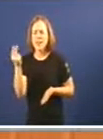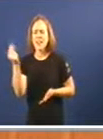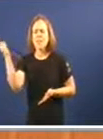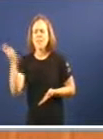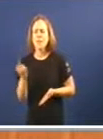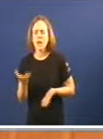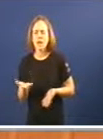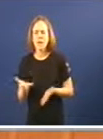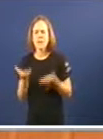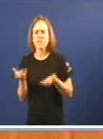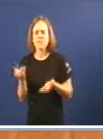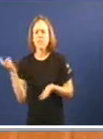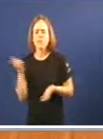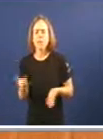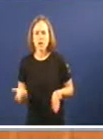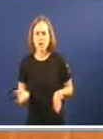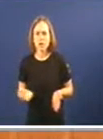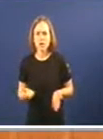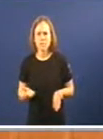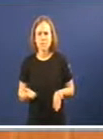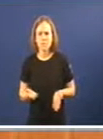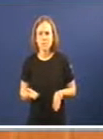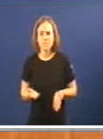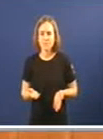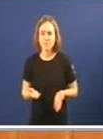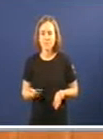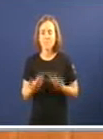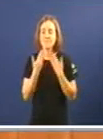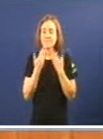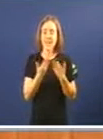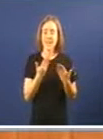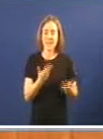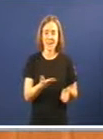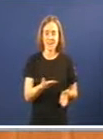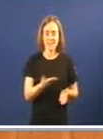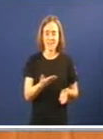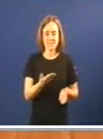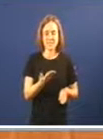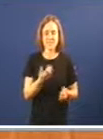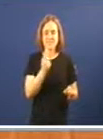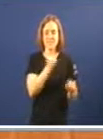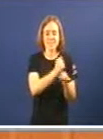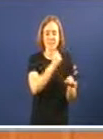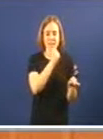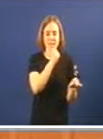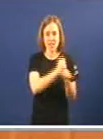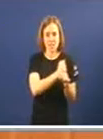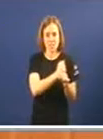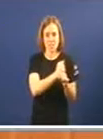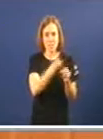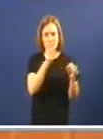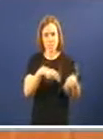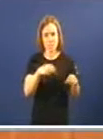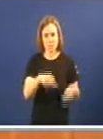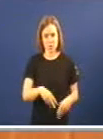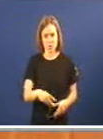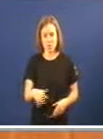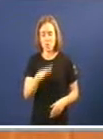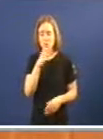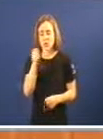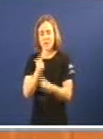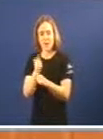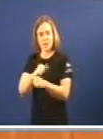y eso sí también a costa de privatizar perdón de precarización dos trabajadores de sanidad de privada porque aquí al